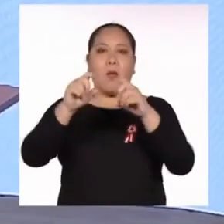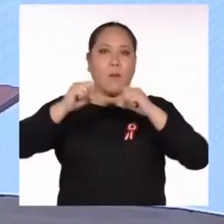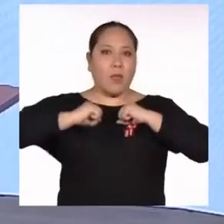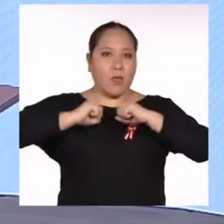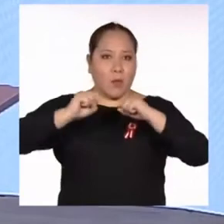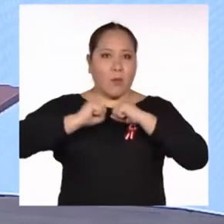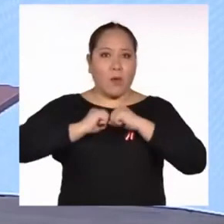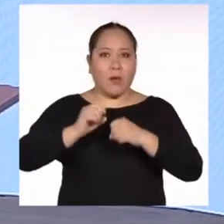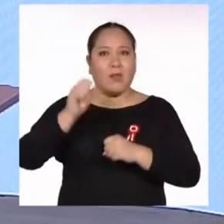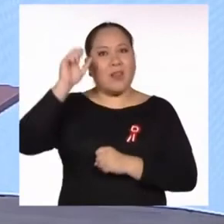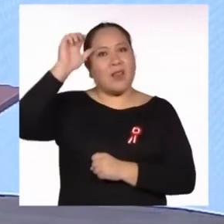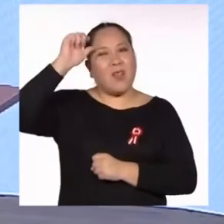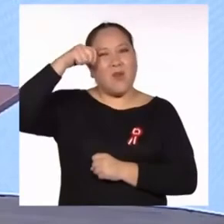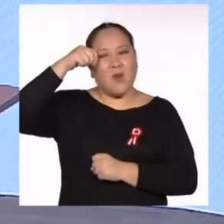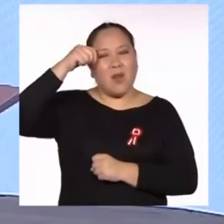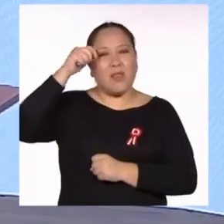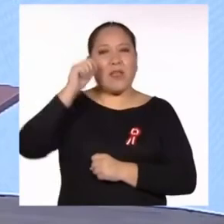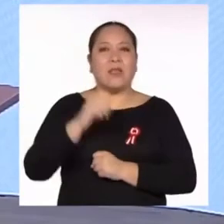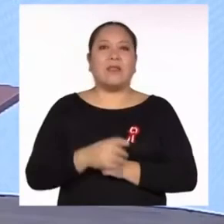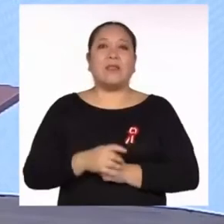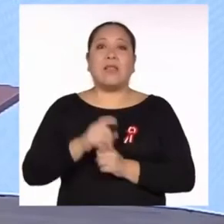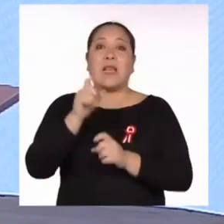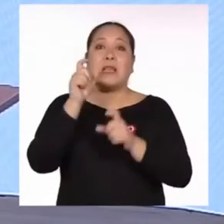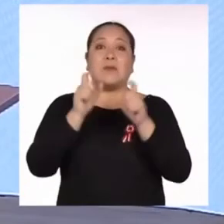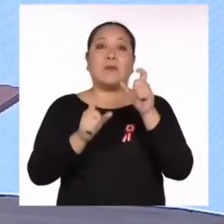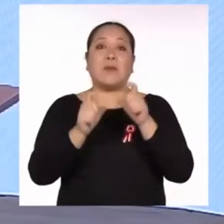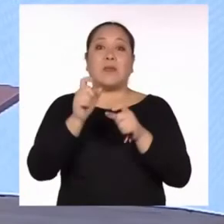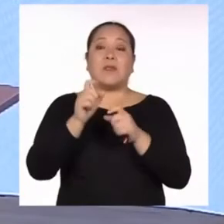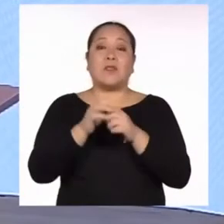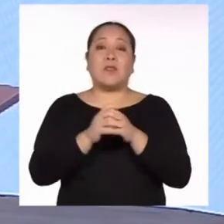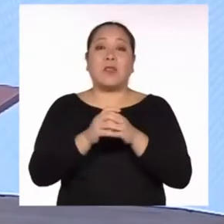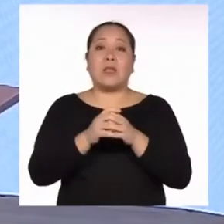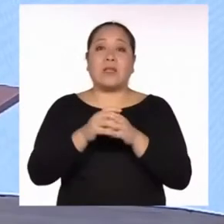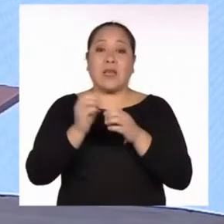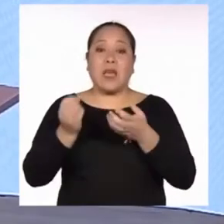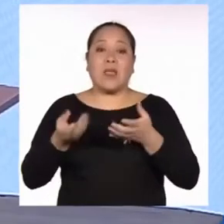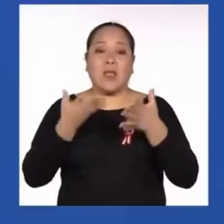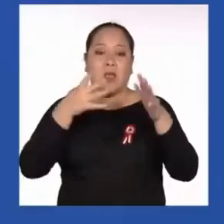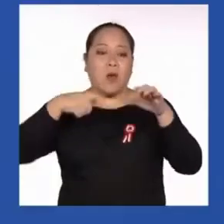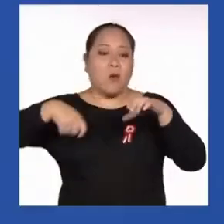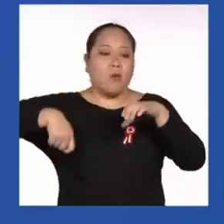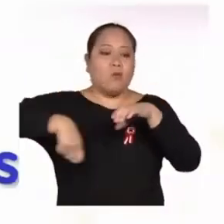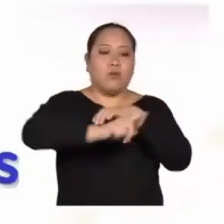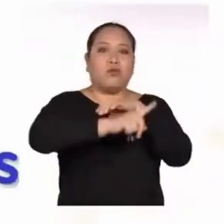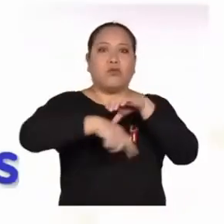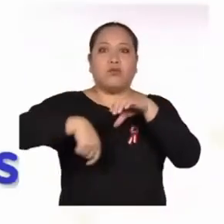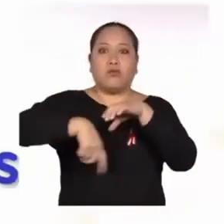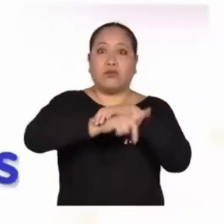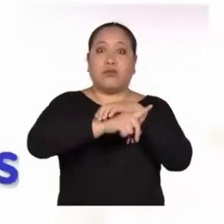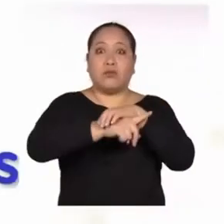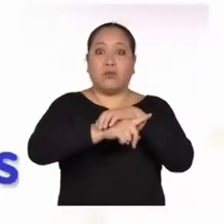se acuerdan de quienes fueron los goles que nos llevaron de vuelta